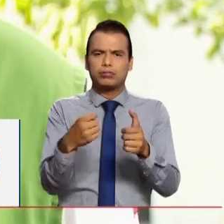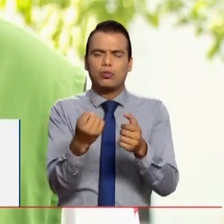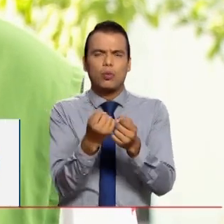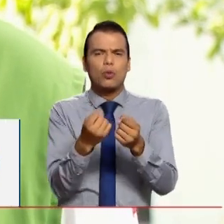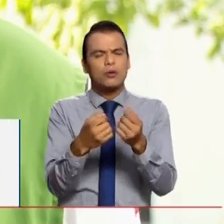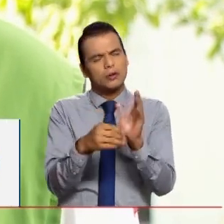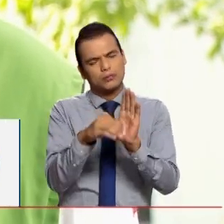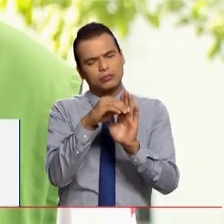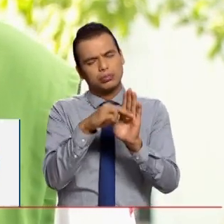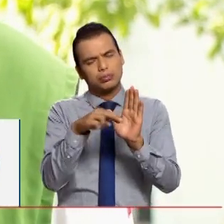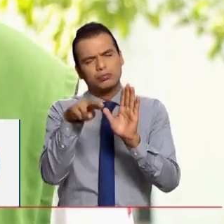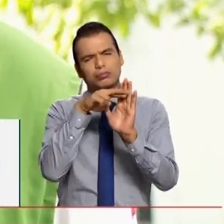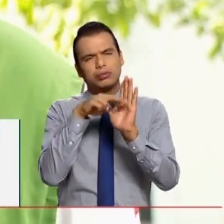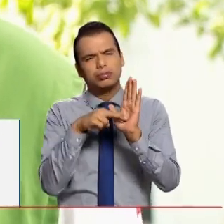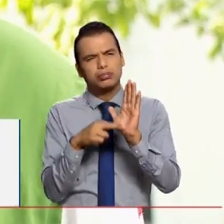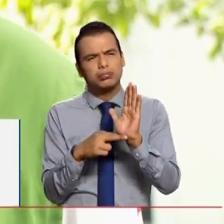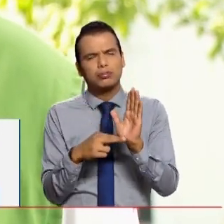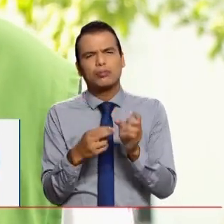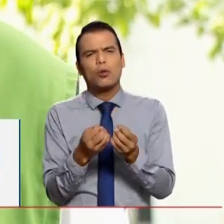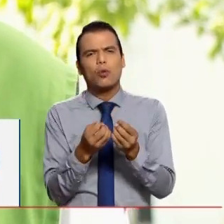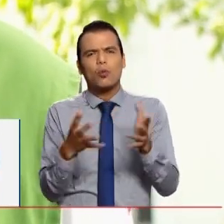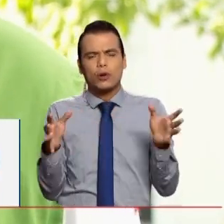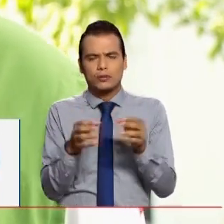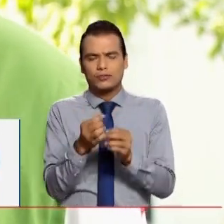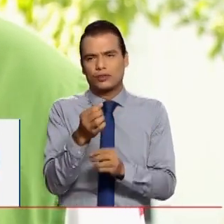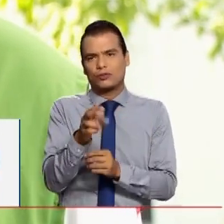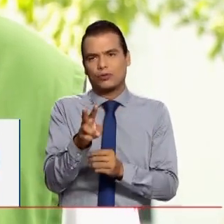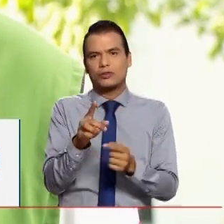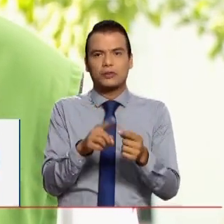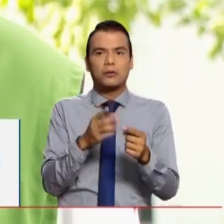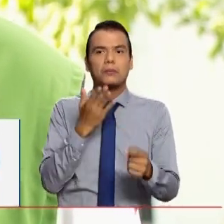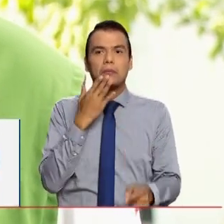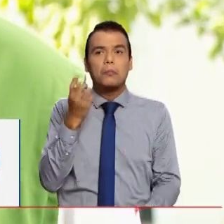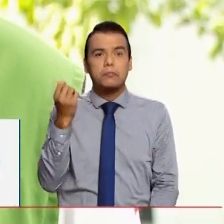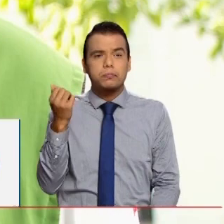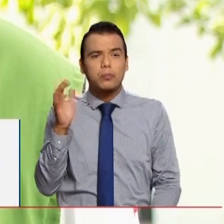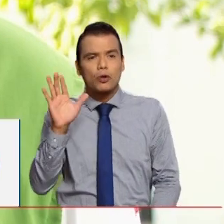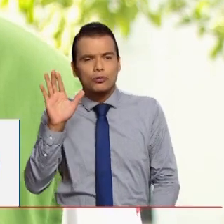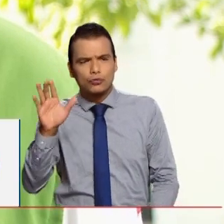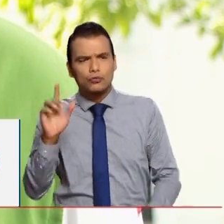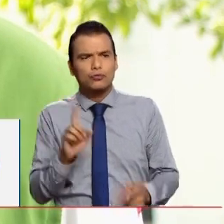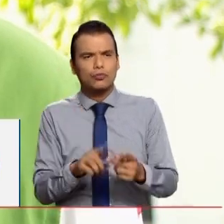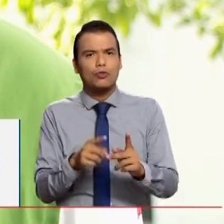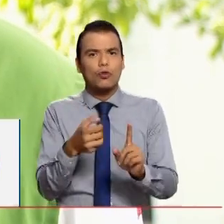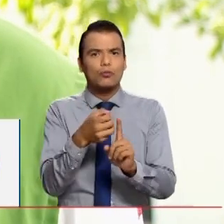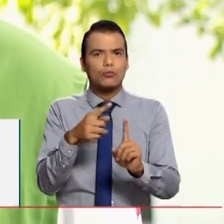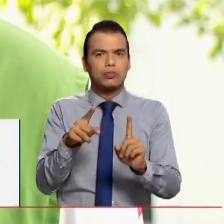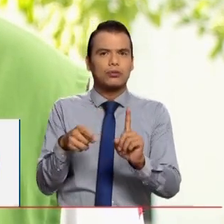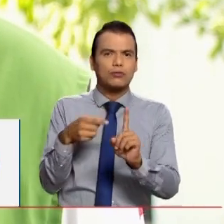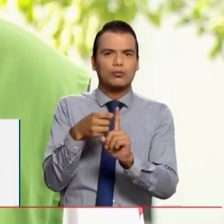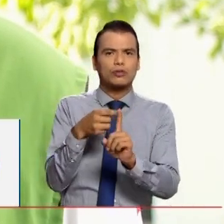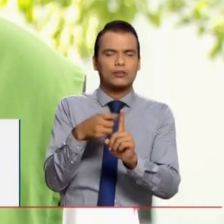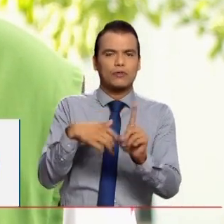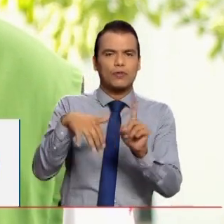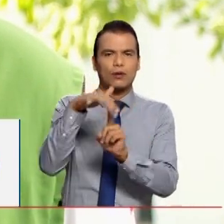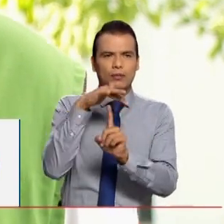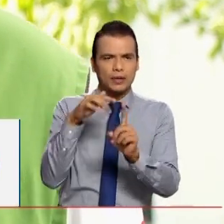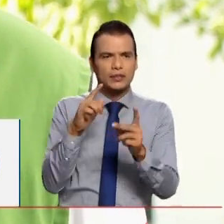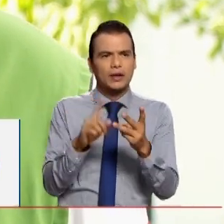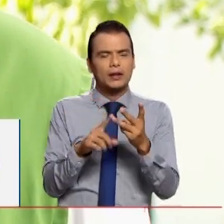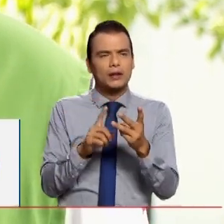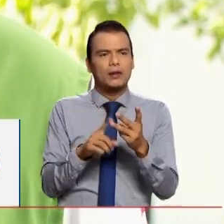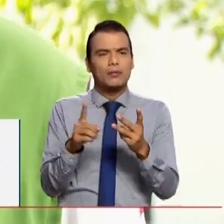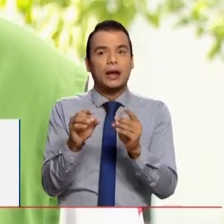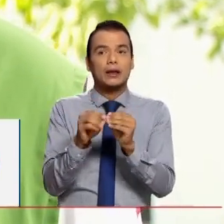pues son algo extenso pero va desde la viabilidad económica el impacto ambiental positivo la responsabilidad dentro y fuera de la empresa